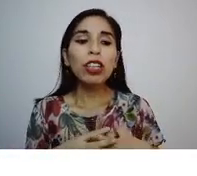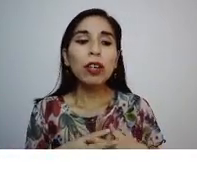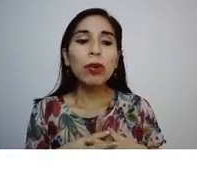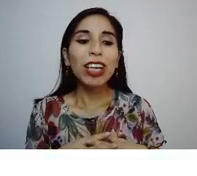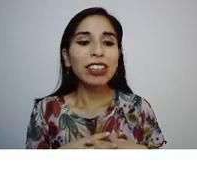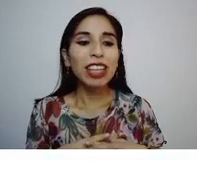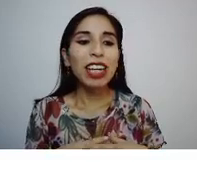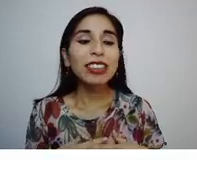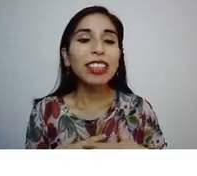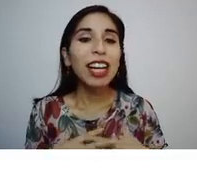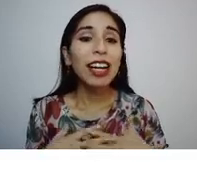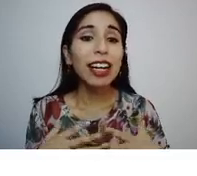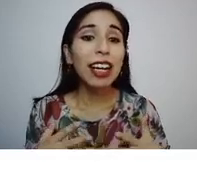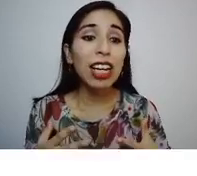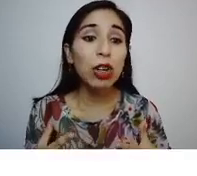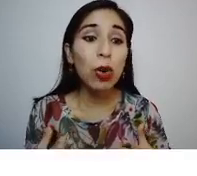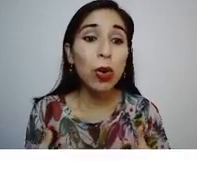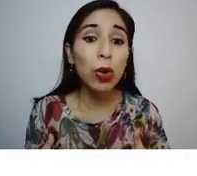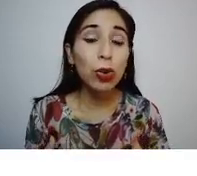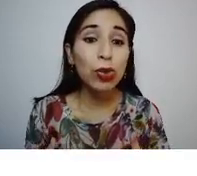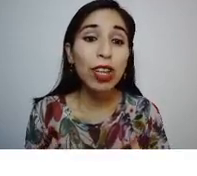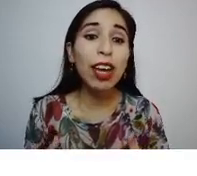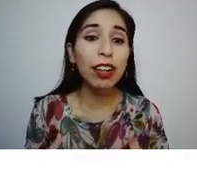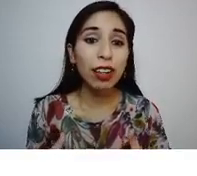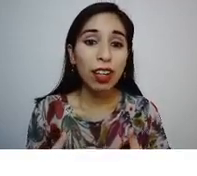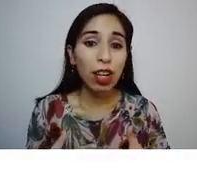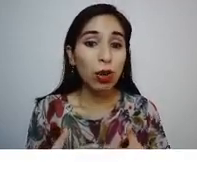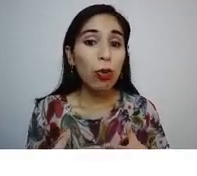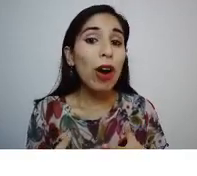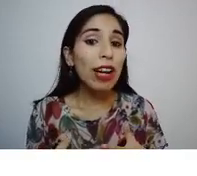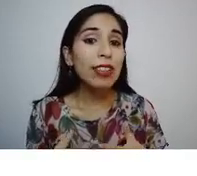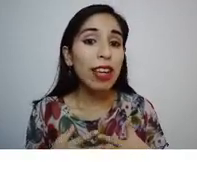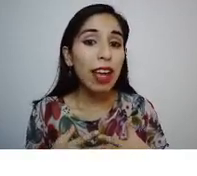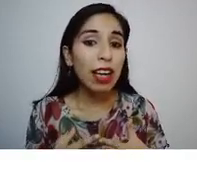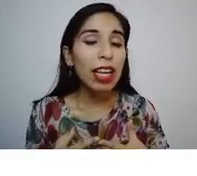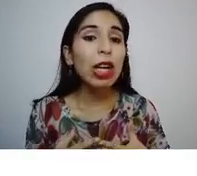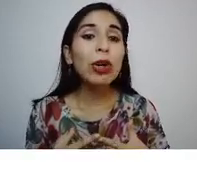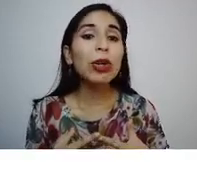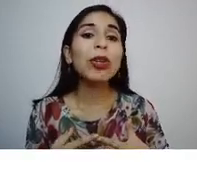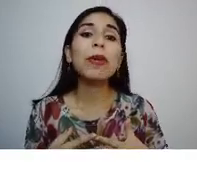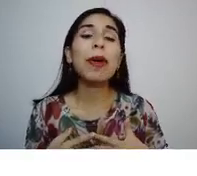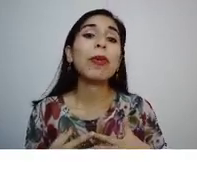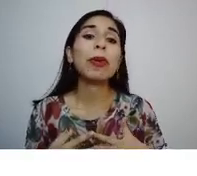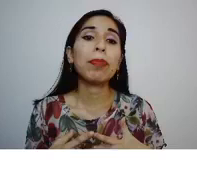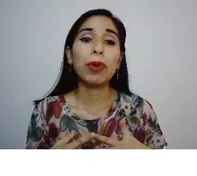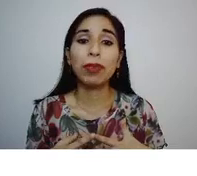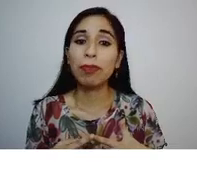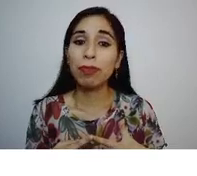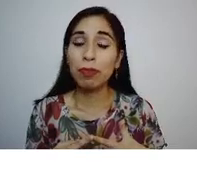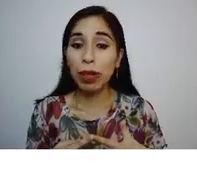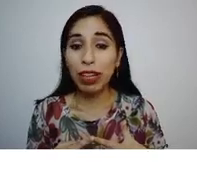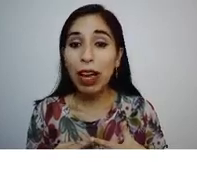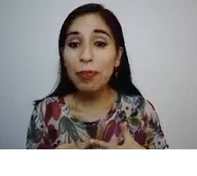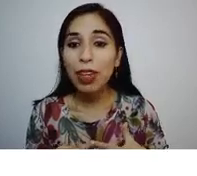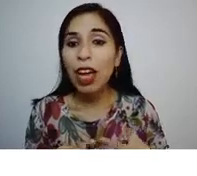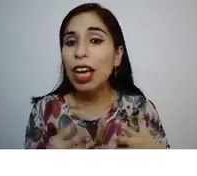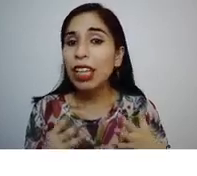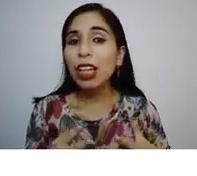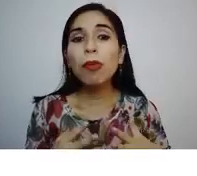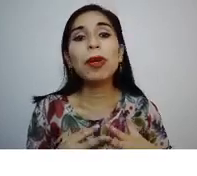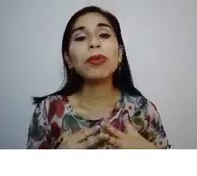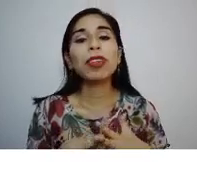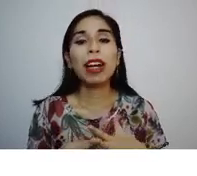primero que tenemos que hacer es reconocer cuál es el icono del powerpoint verdad